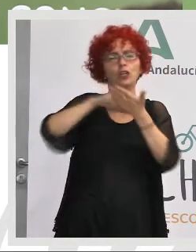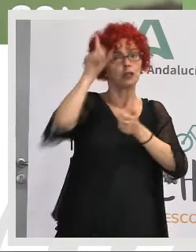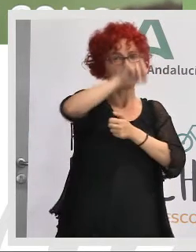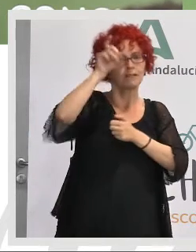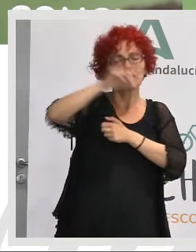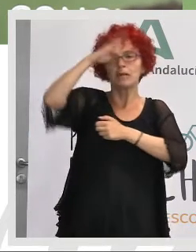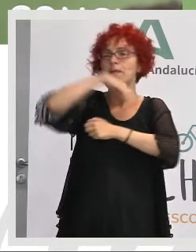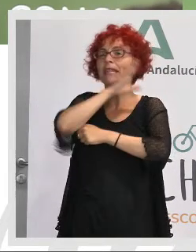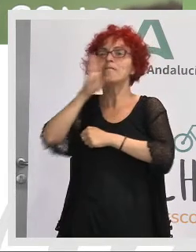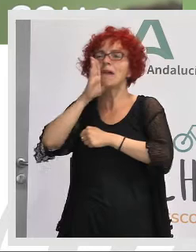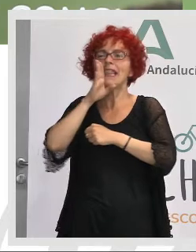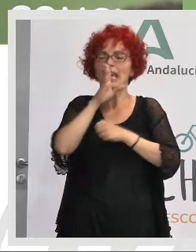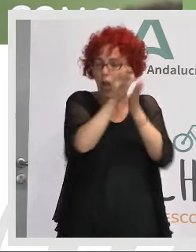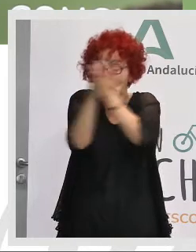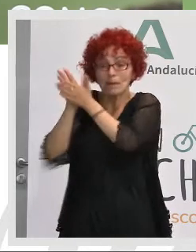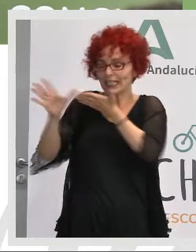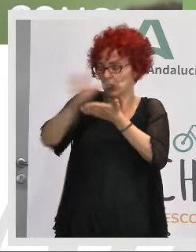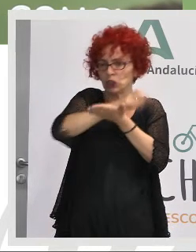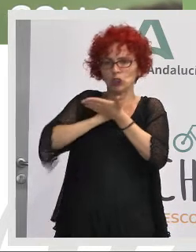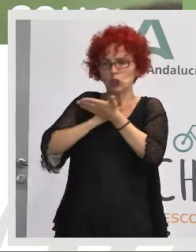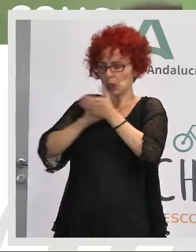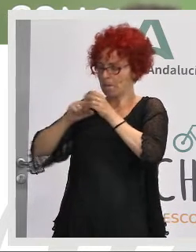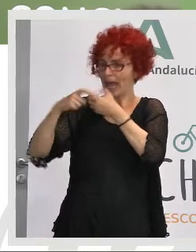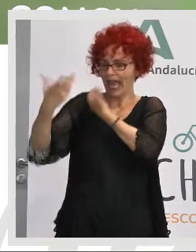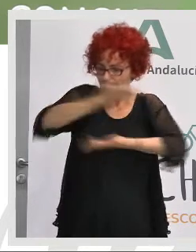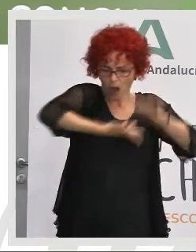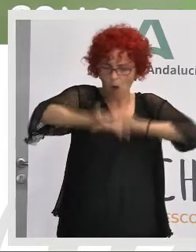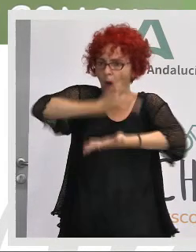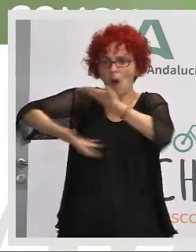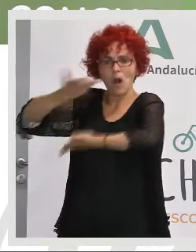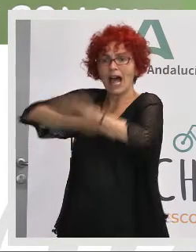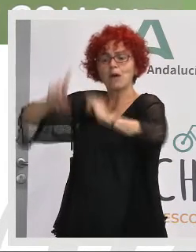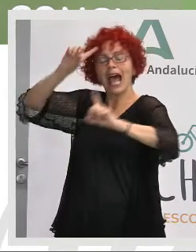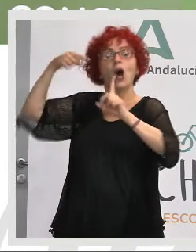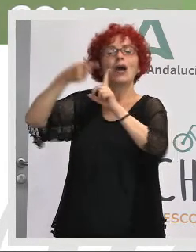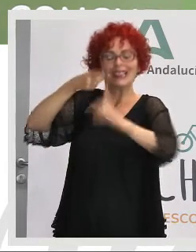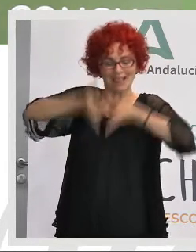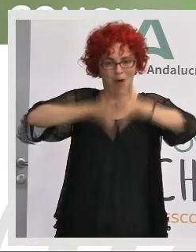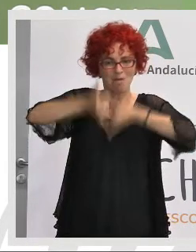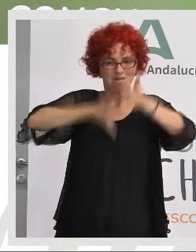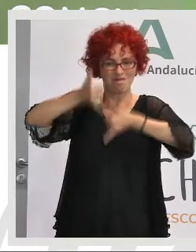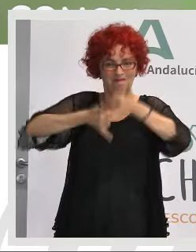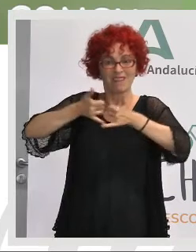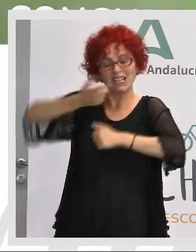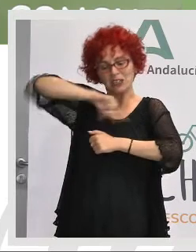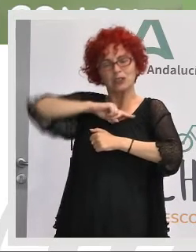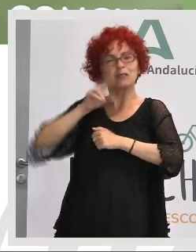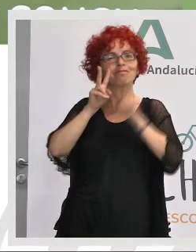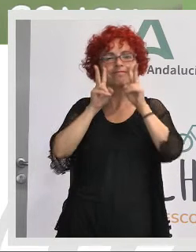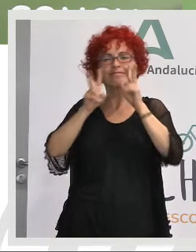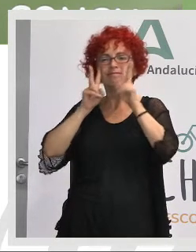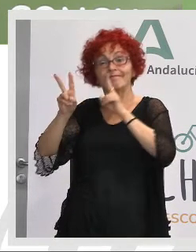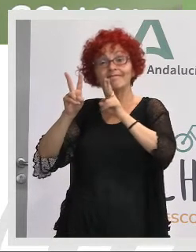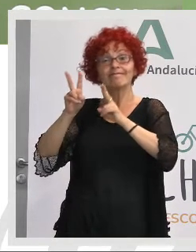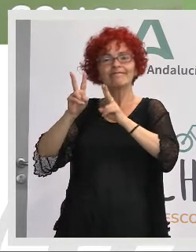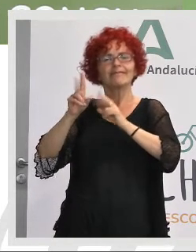engranajes de una bicicleta para realizar ideas y proyectos ha sido impactante. En mi memoria quedará cada toque a la puerta de las aulas que comenzaron